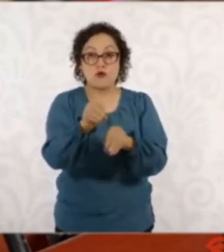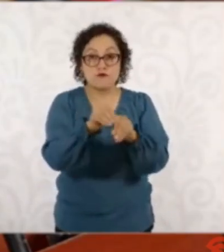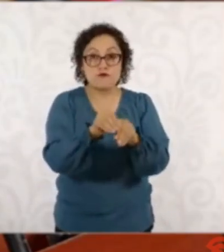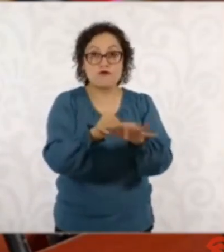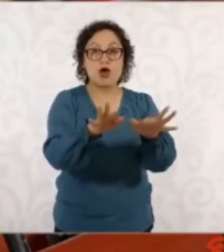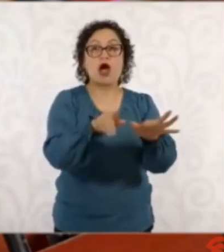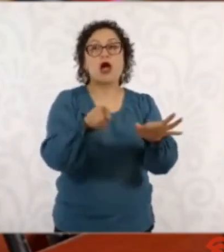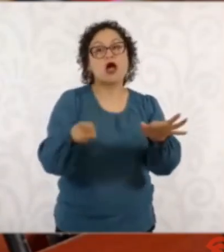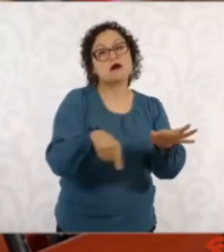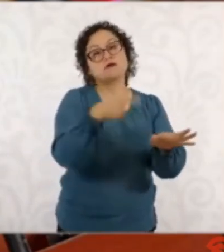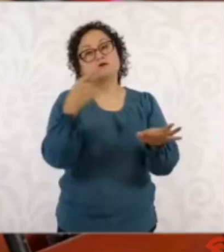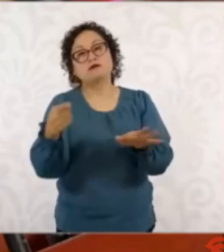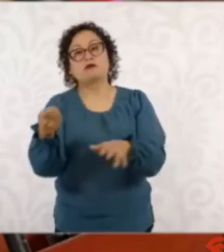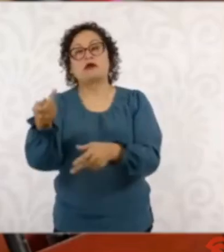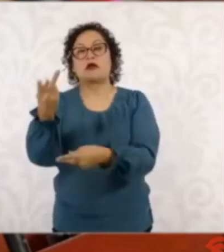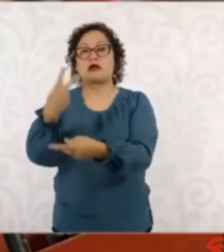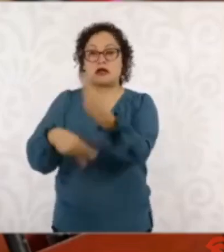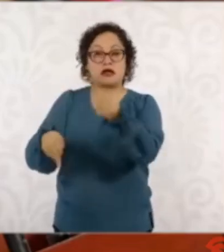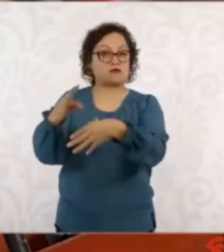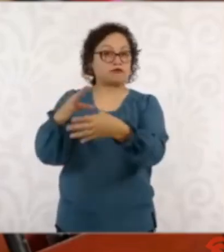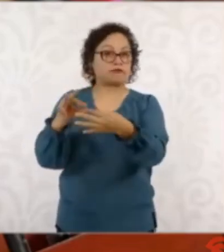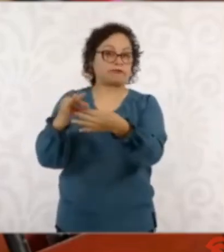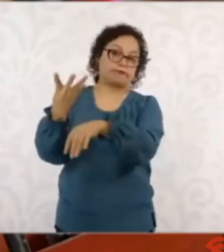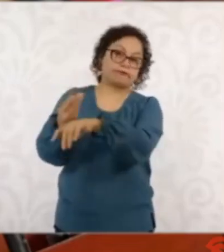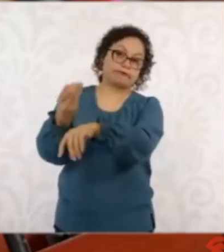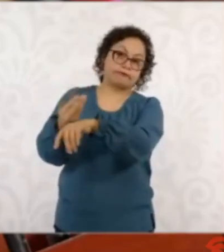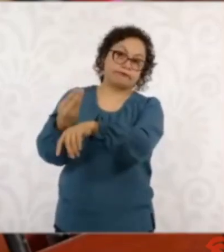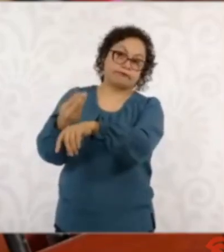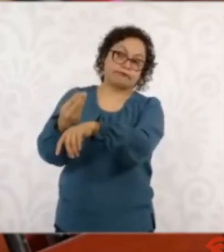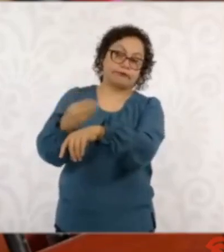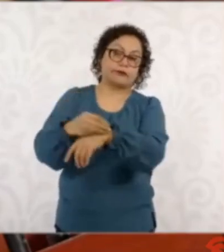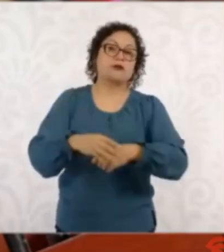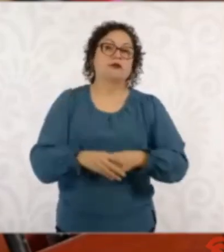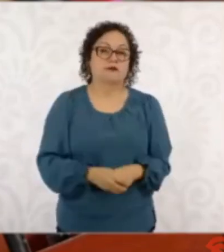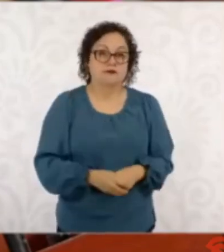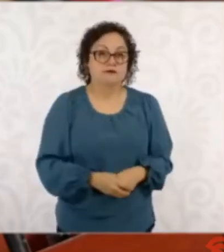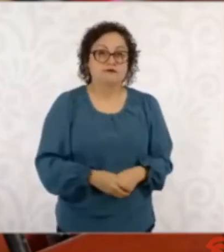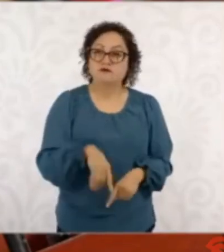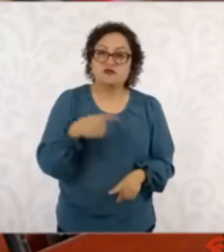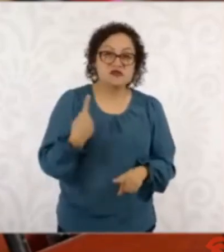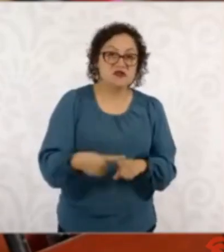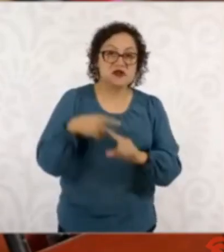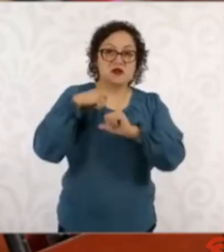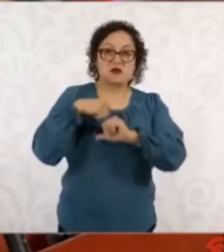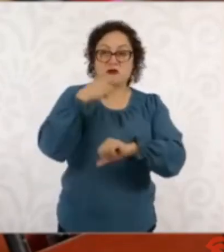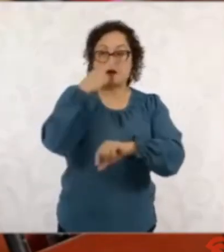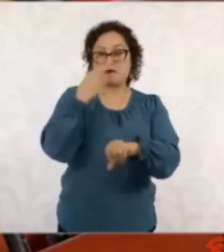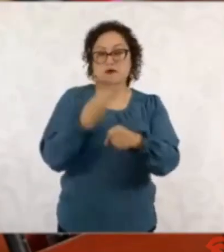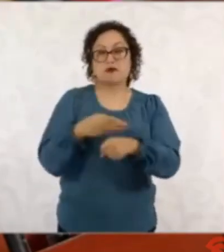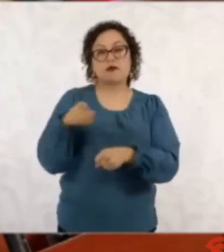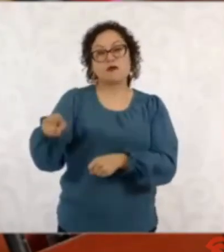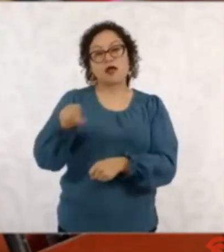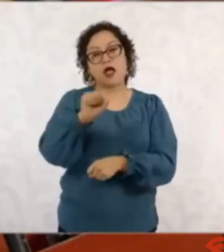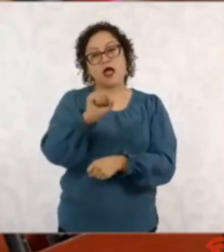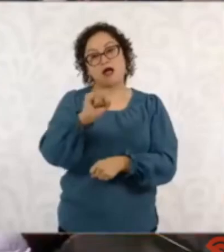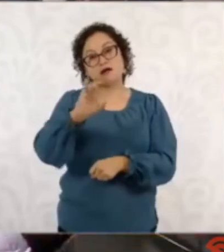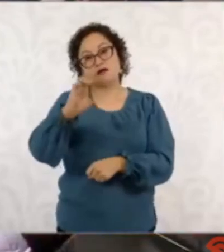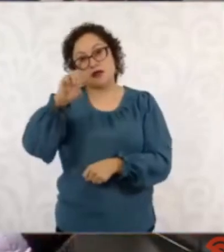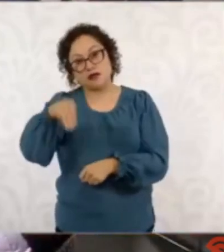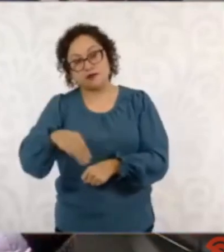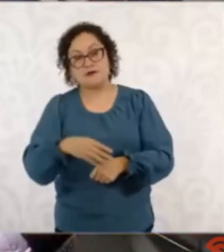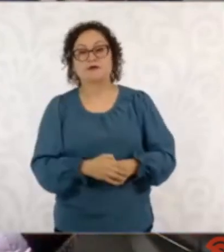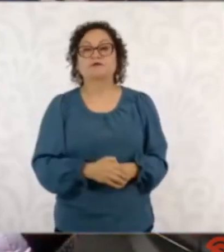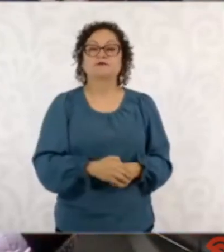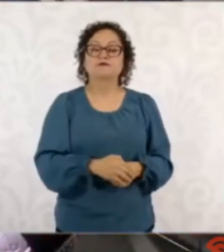Federación, cuyo costo deberá ser cubierto por el Aeropuerto Internacional de la Ciudad de México, SADCB. Tercero,